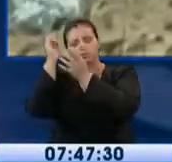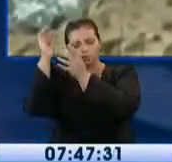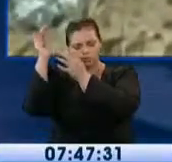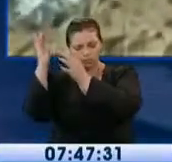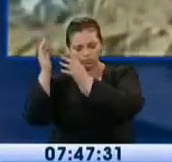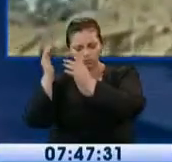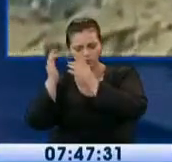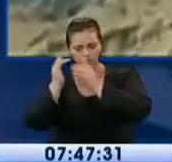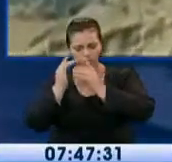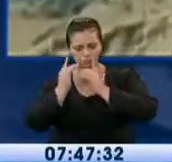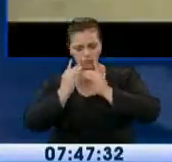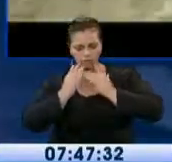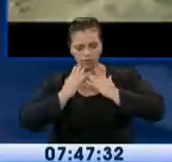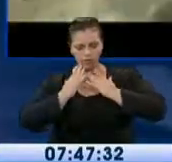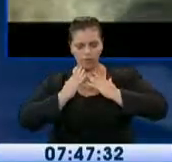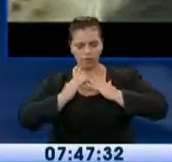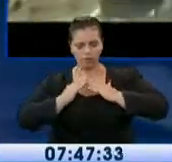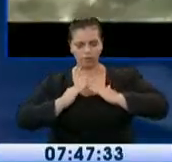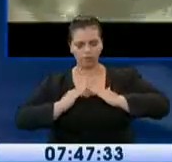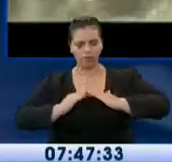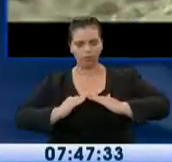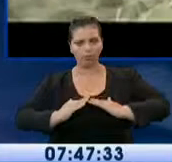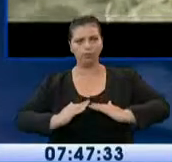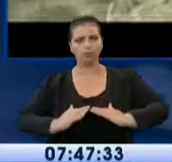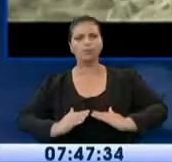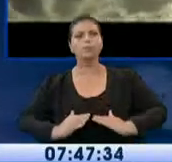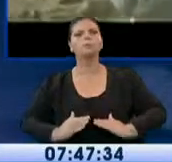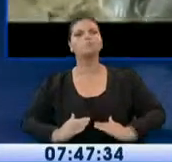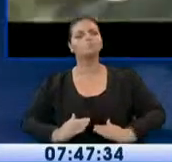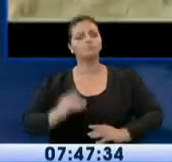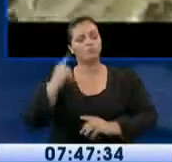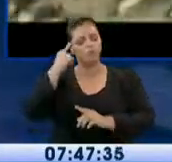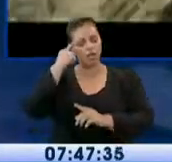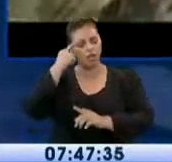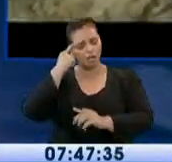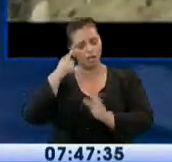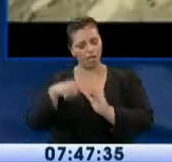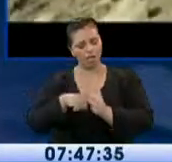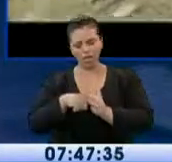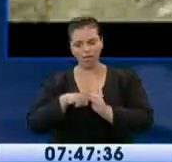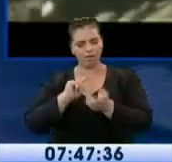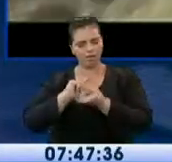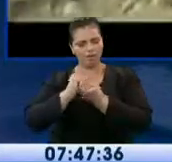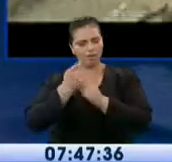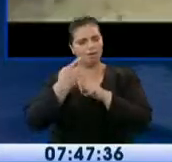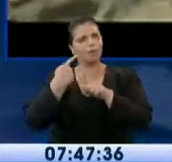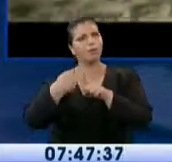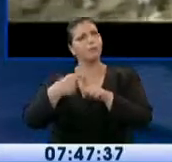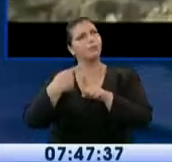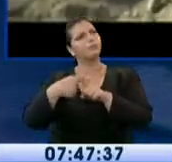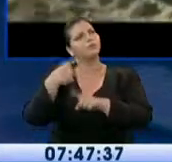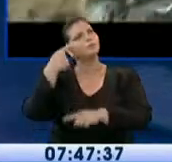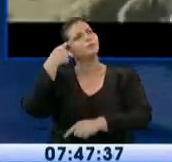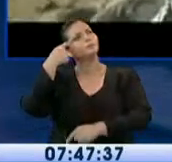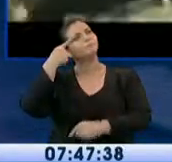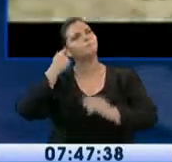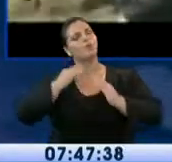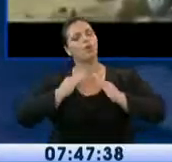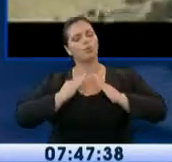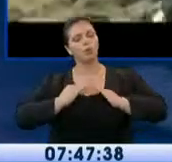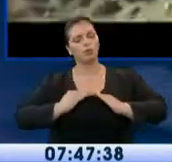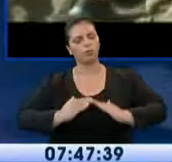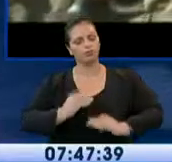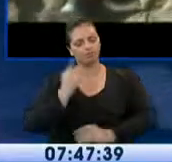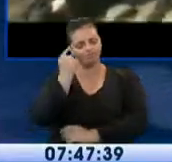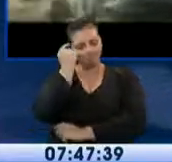respiro de tranquilidad, un efecto de emoción, tranquilidad absoluta, que lo hace a uno